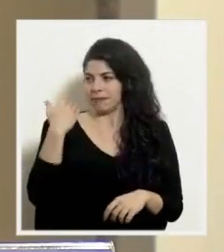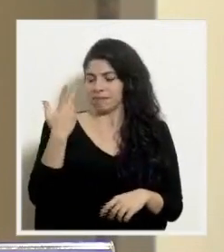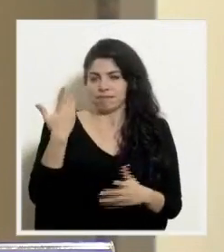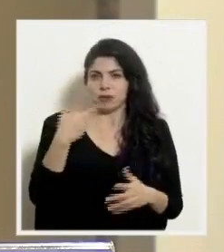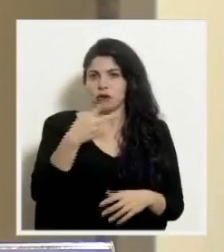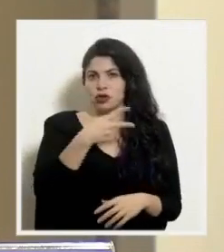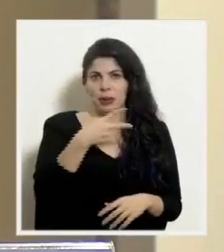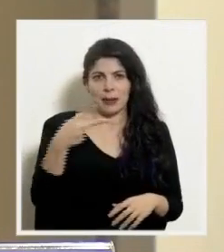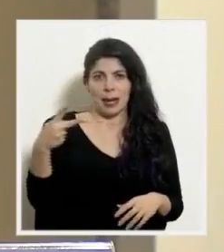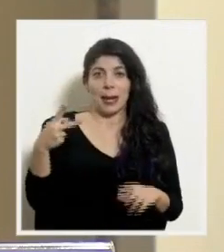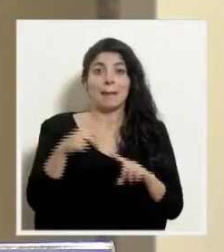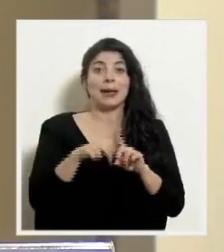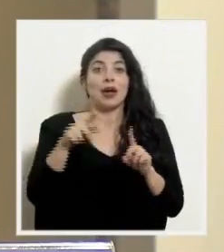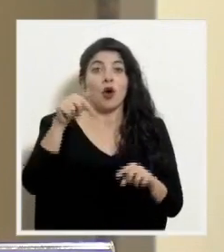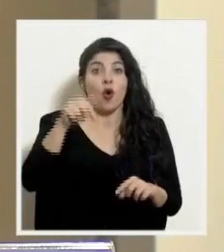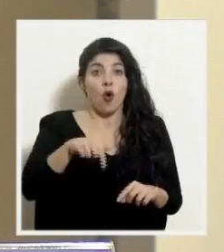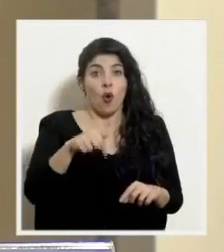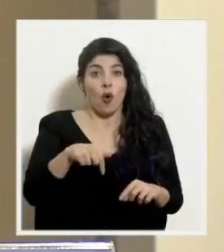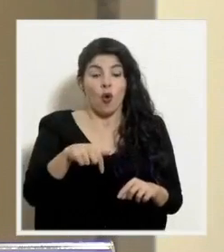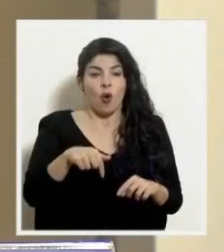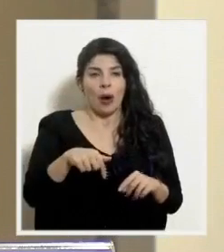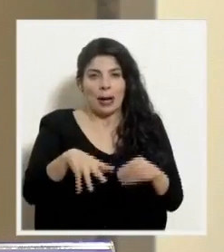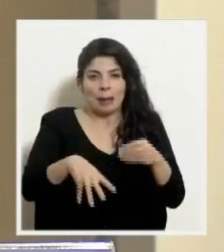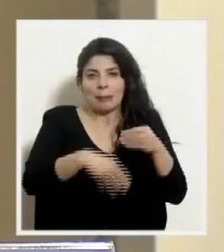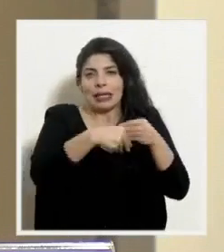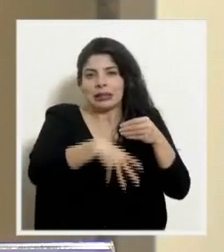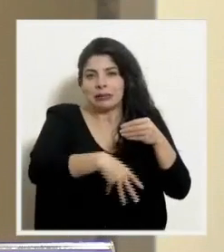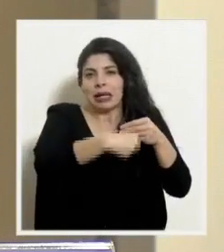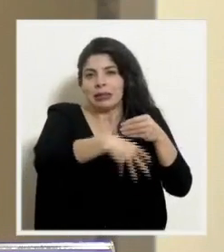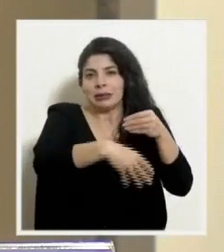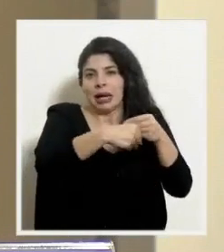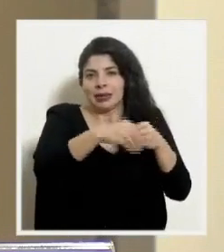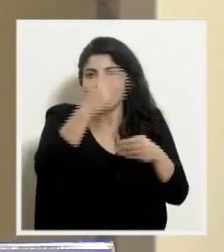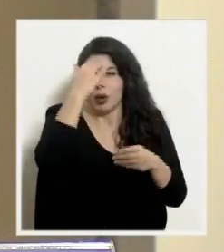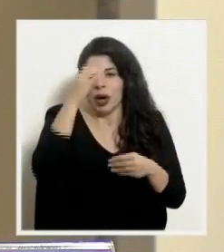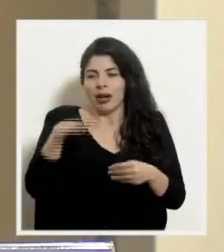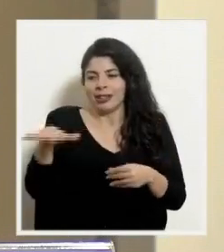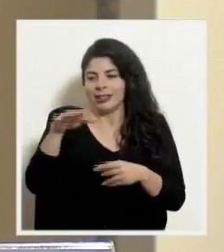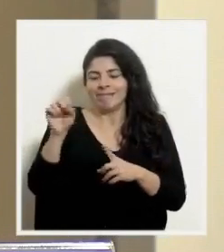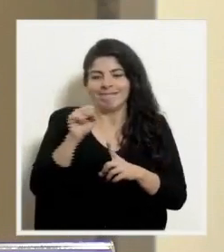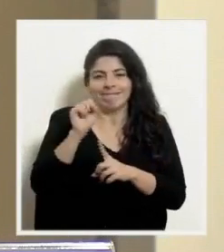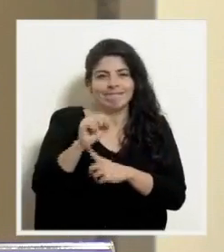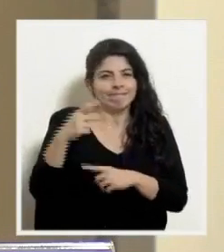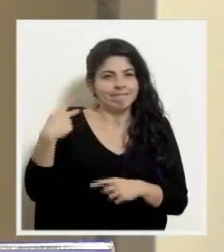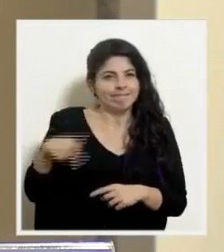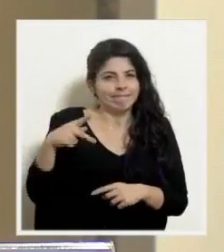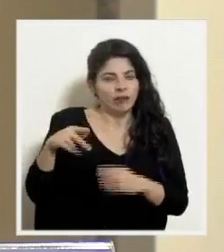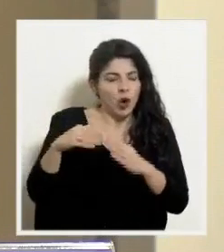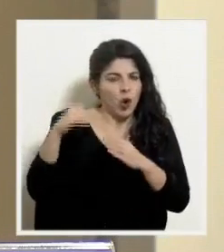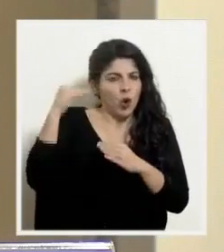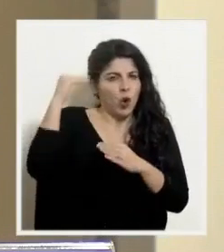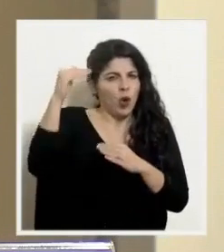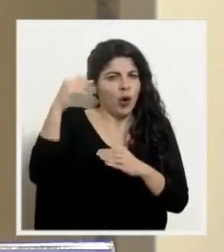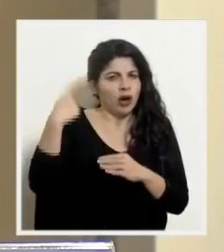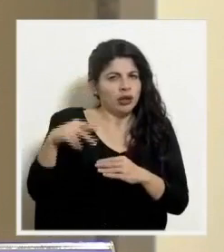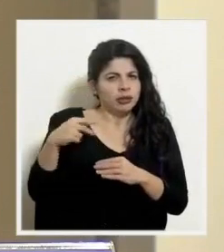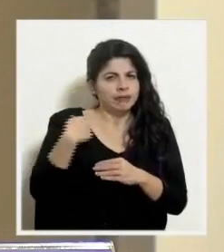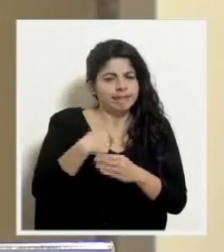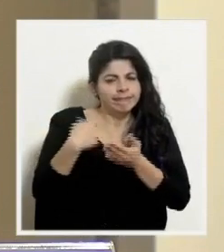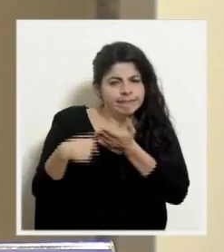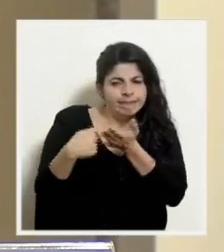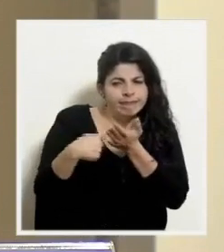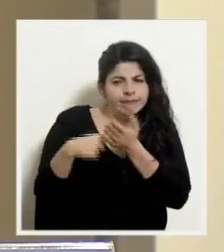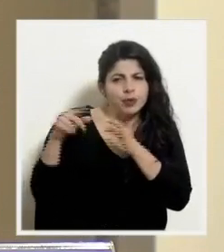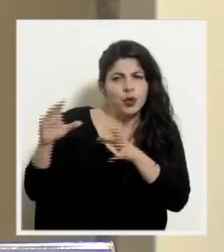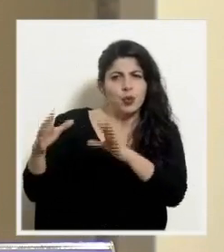semanas. Sin embargo, hoy estamos ampliando las medidas justo frente a esa condición de riesgo elevado que tenemos, y es lo que hemos conversado con